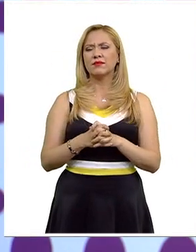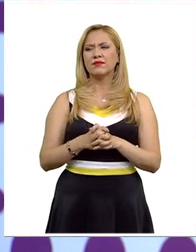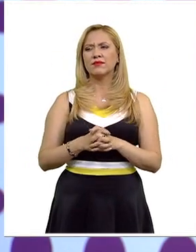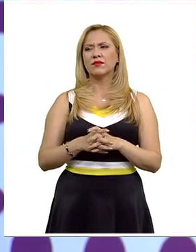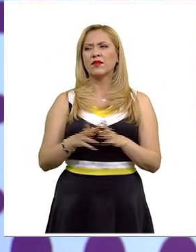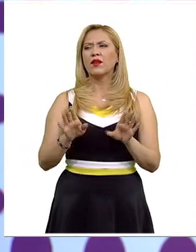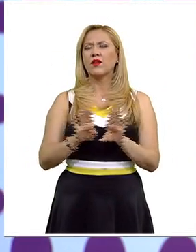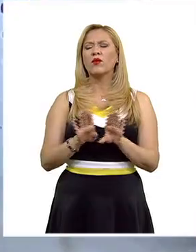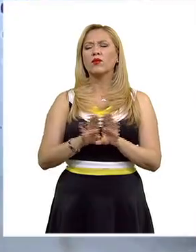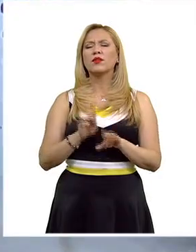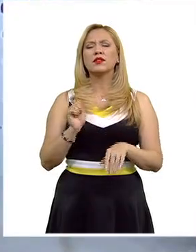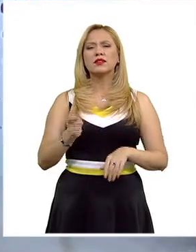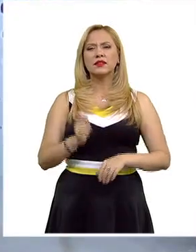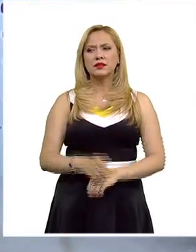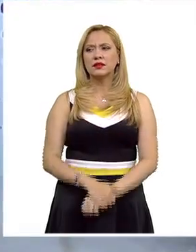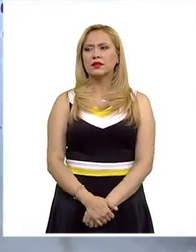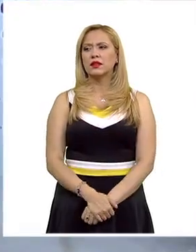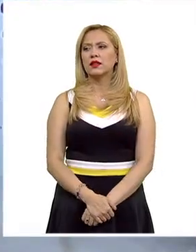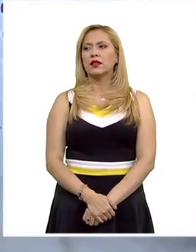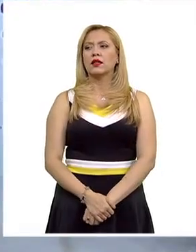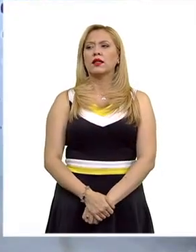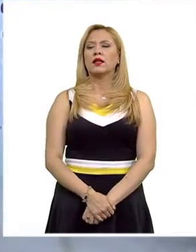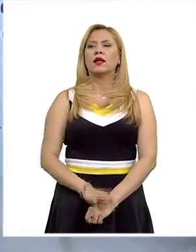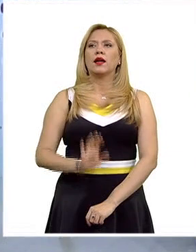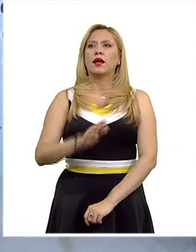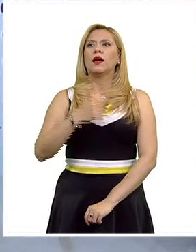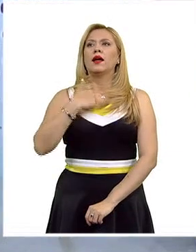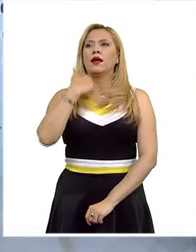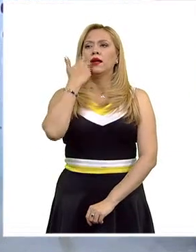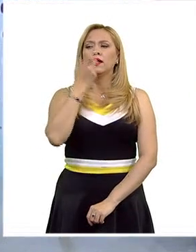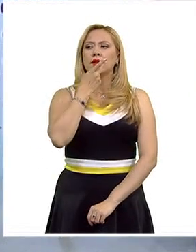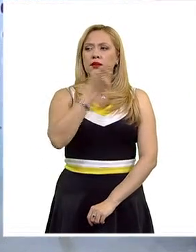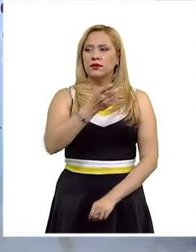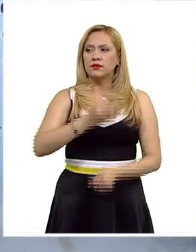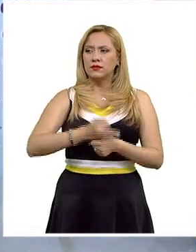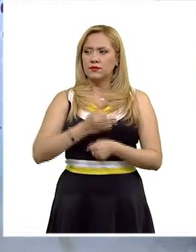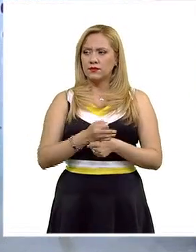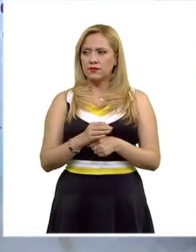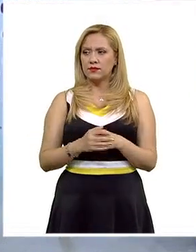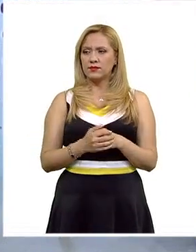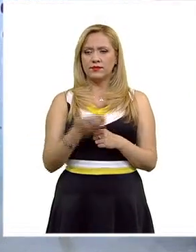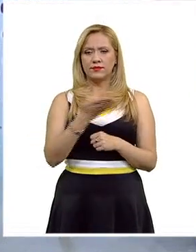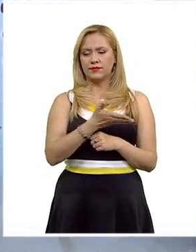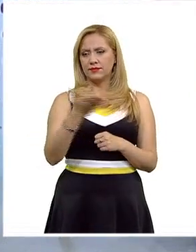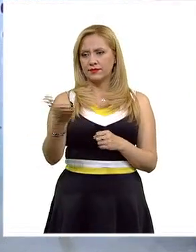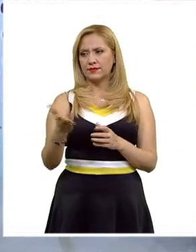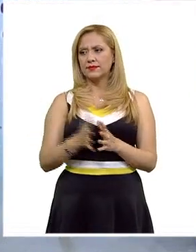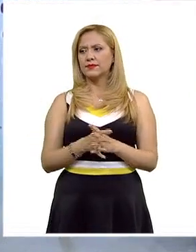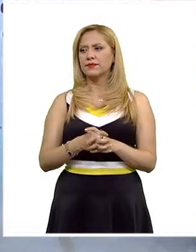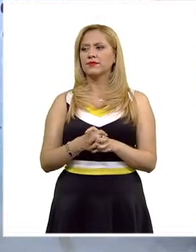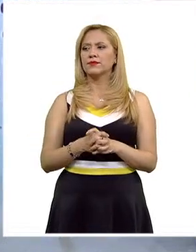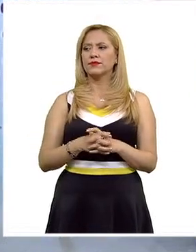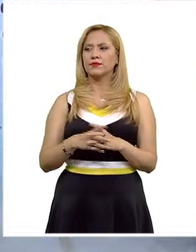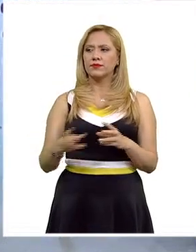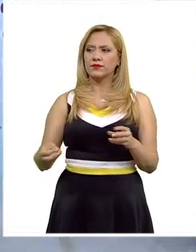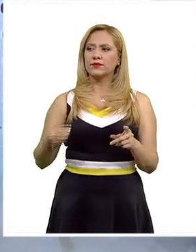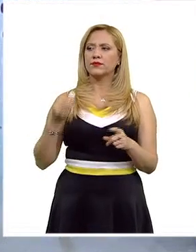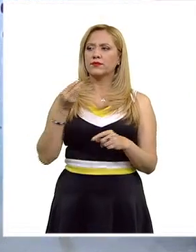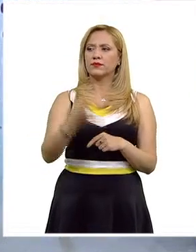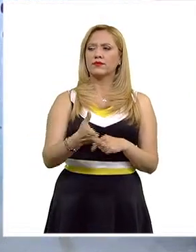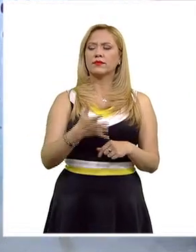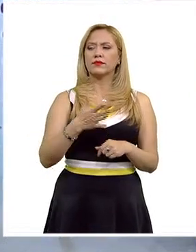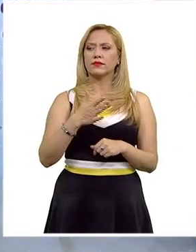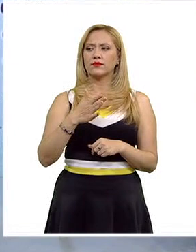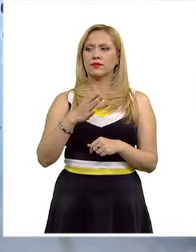verdad. ¿En qué consistió? Bueno, yo quiero un poco retomar lo que ha dicho Raquel, un poco lo que ha dicho Aleida, y luego